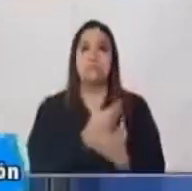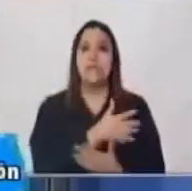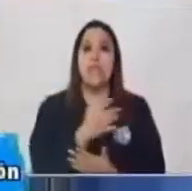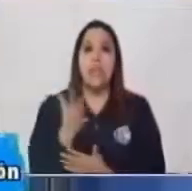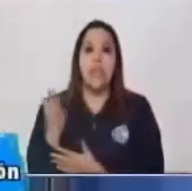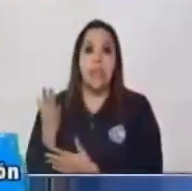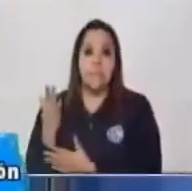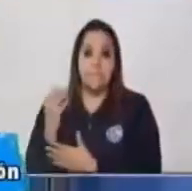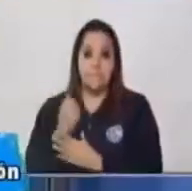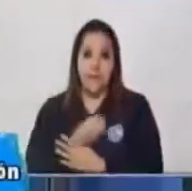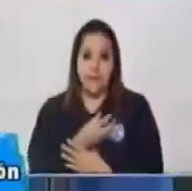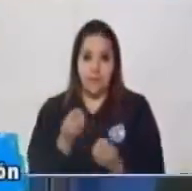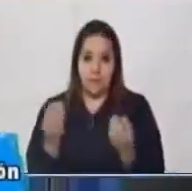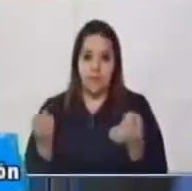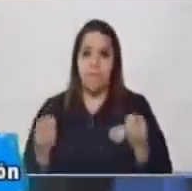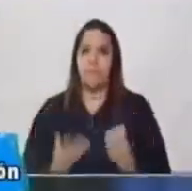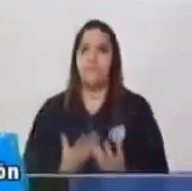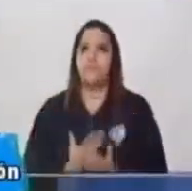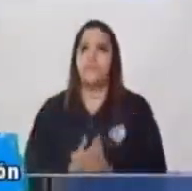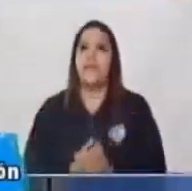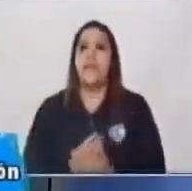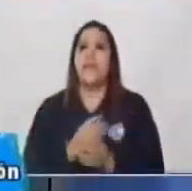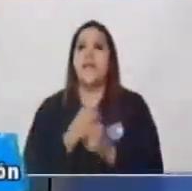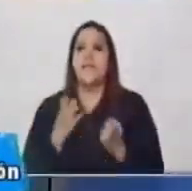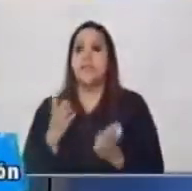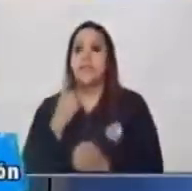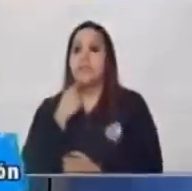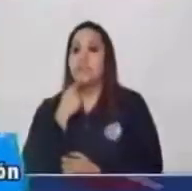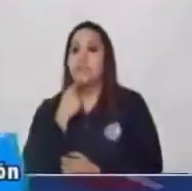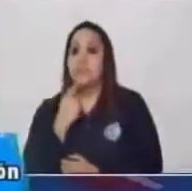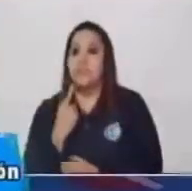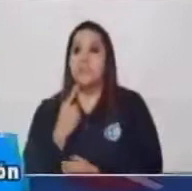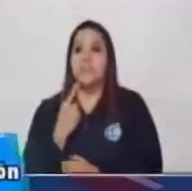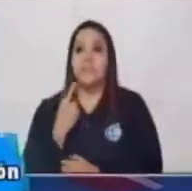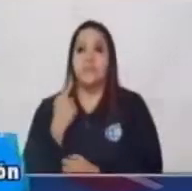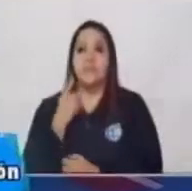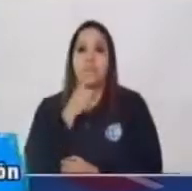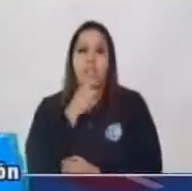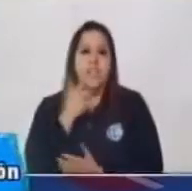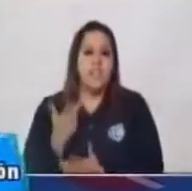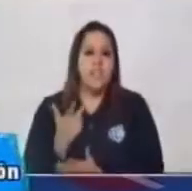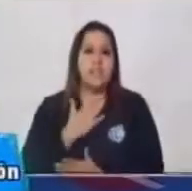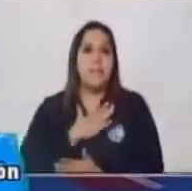de quién estoy hablando. Estoy hablando de mi pelota de colores.